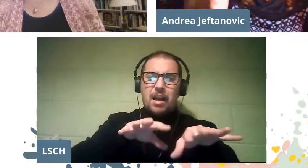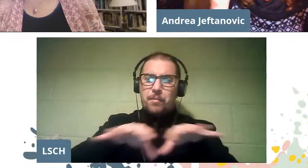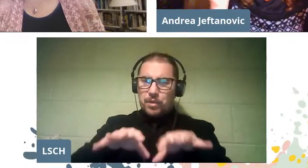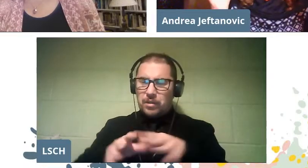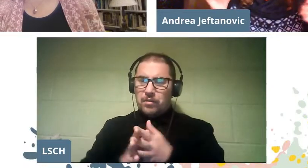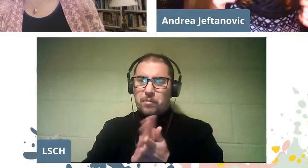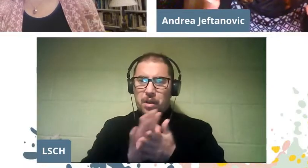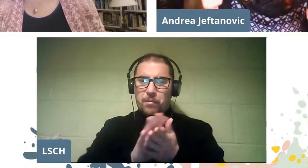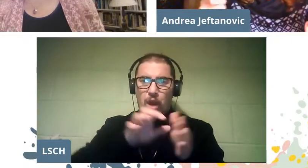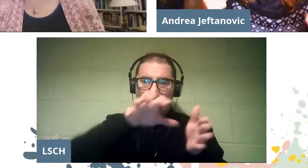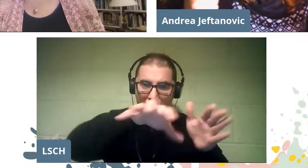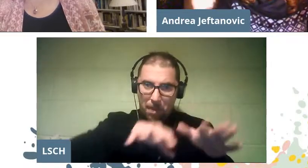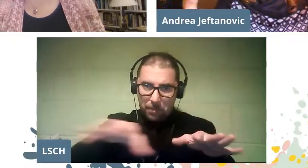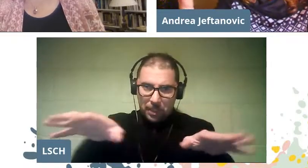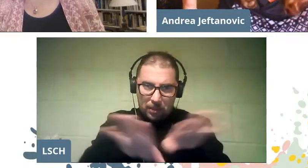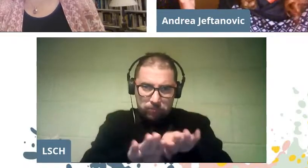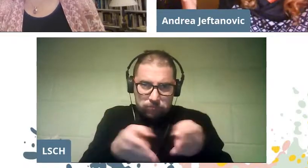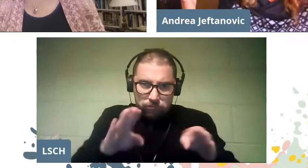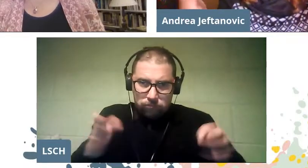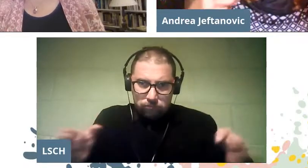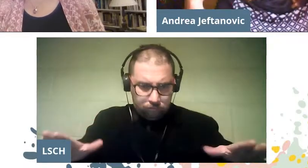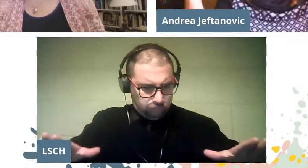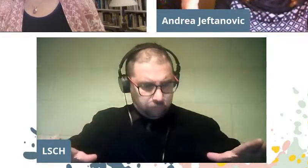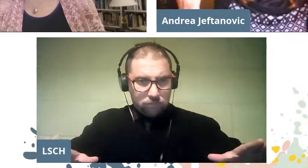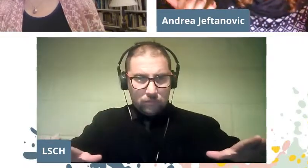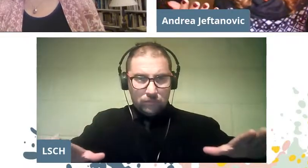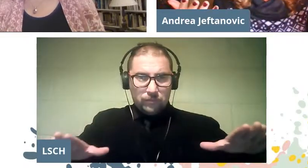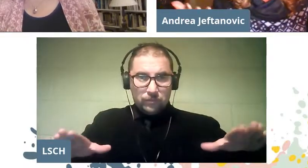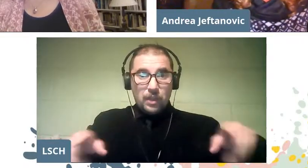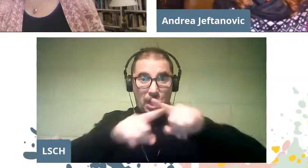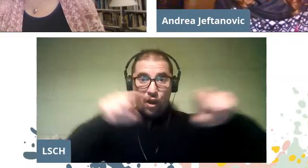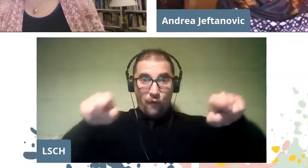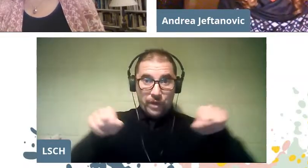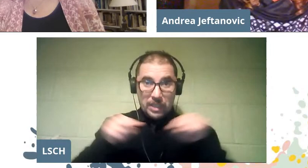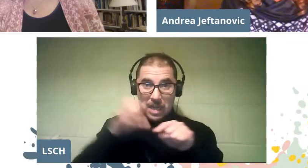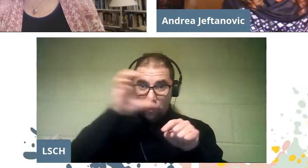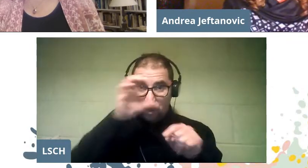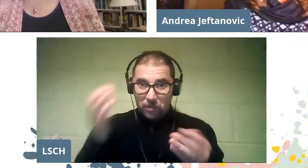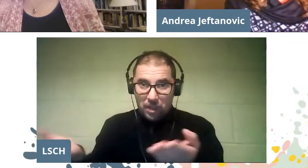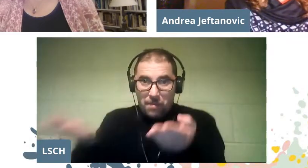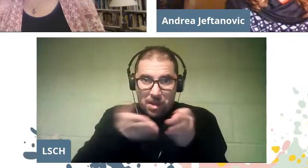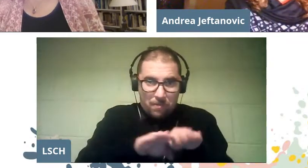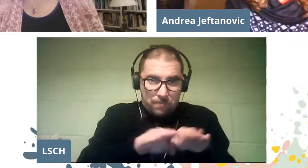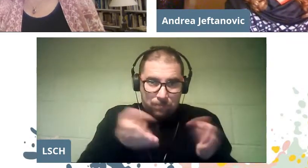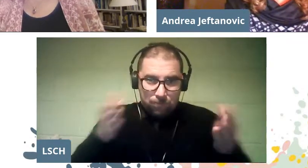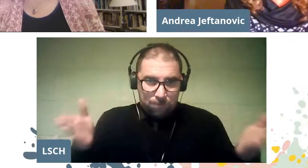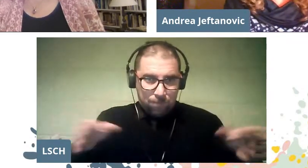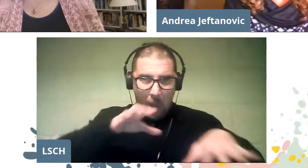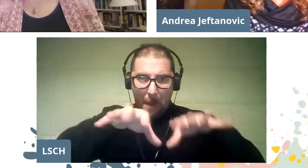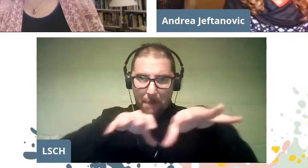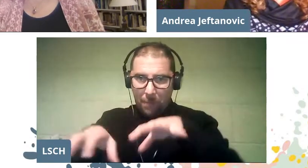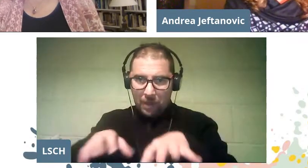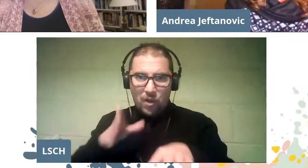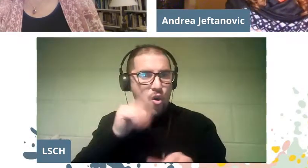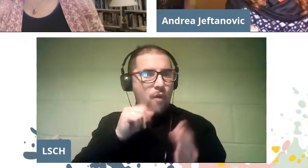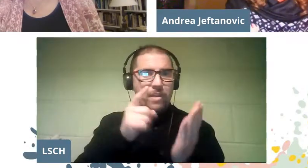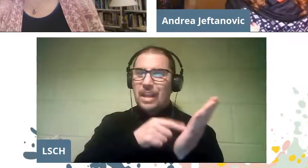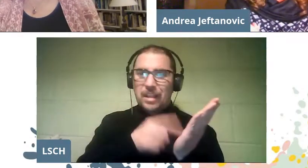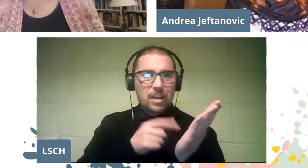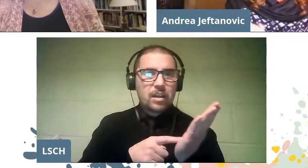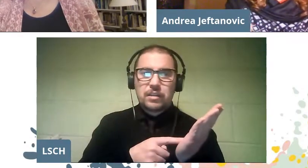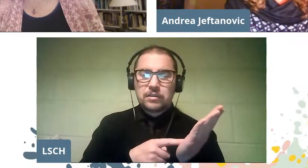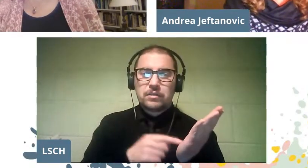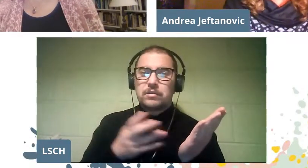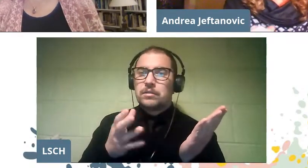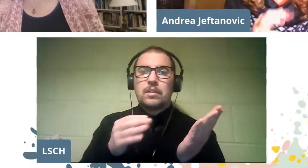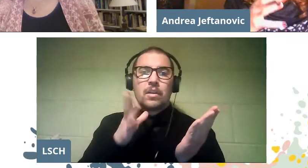de Sarajevo, ese mapa que te daban antes en la oficina de turismo, porque no existía Google Maps, no